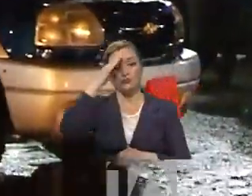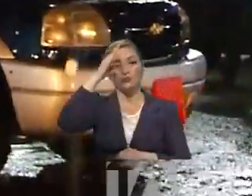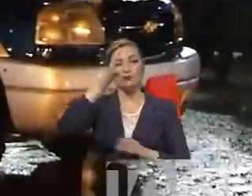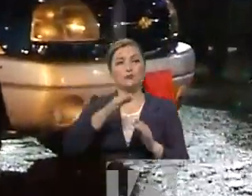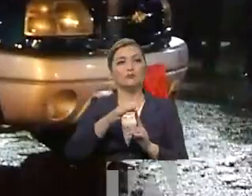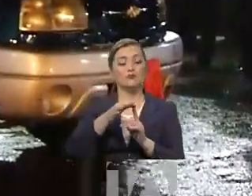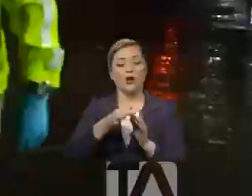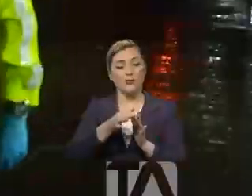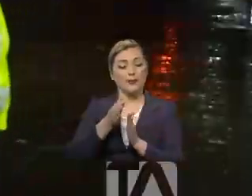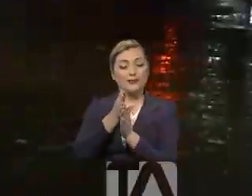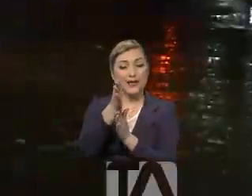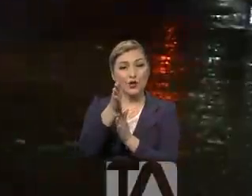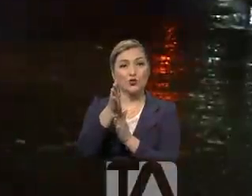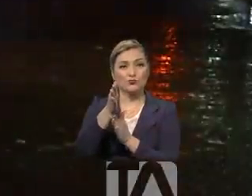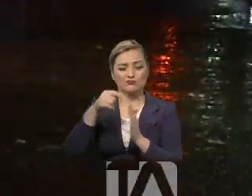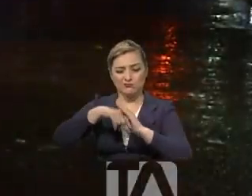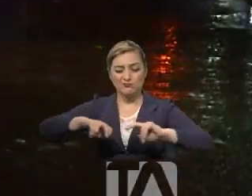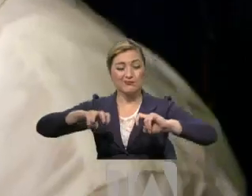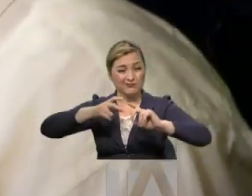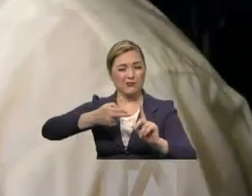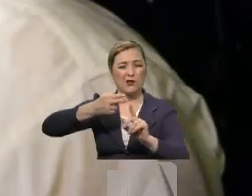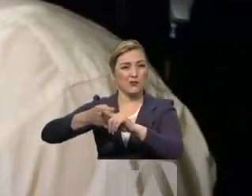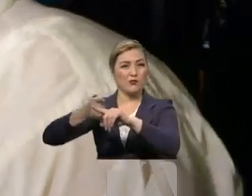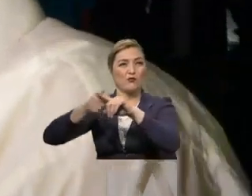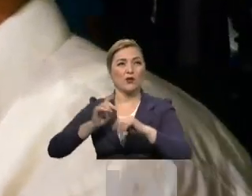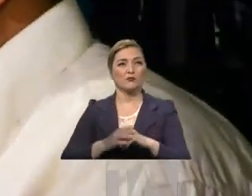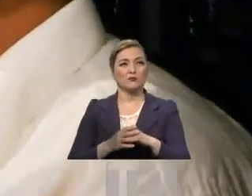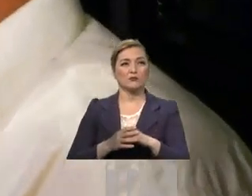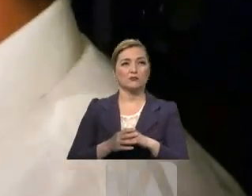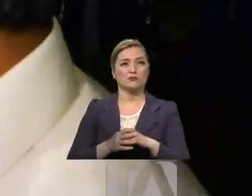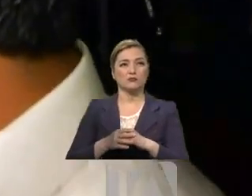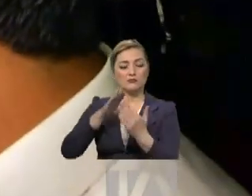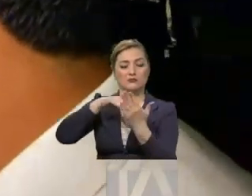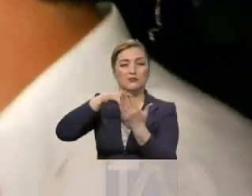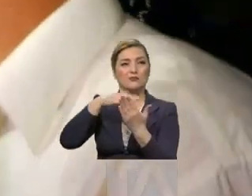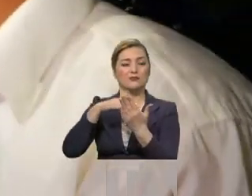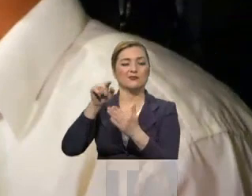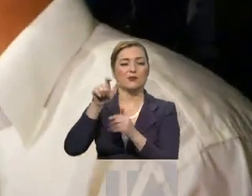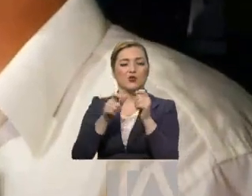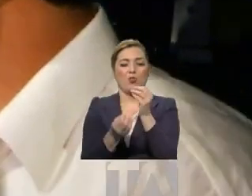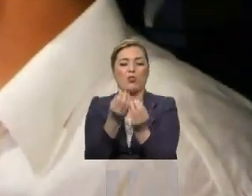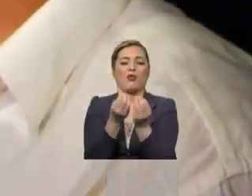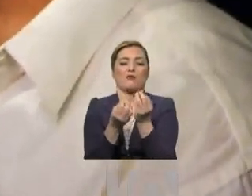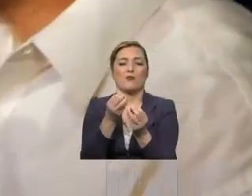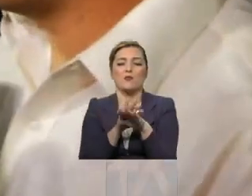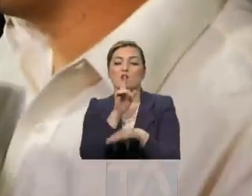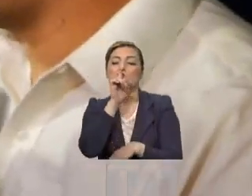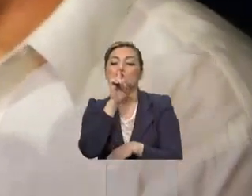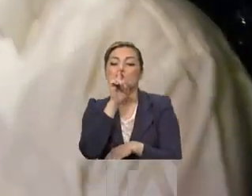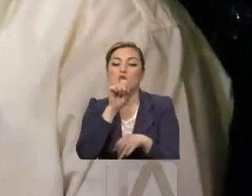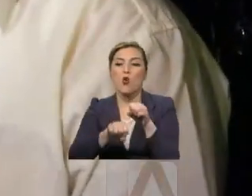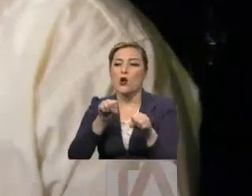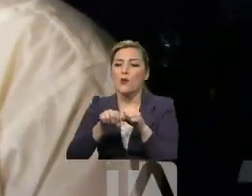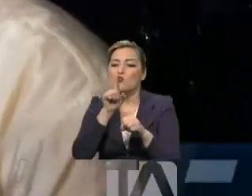de criminalística levantaron huellas y otros indicios. Lo típico, tratar de eliminar cualquier huellas, indicios que puedan llegar a